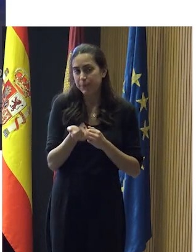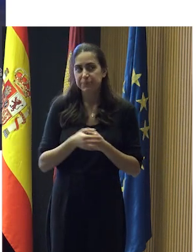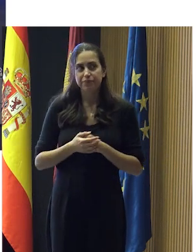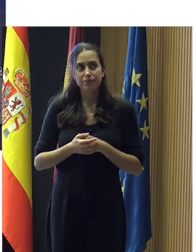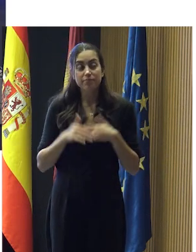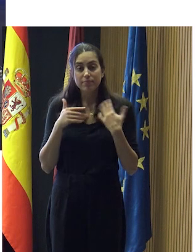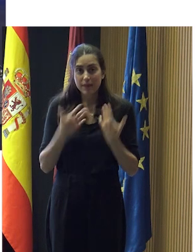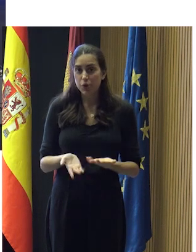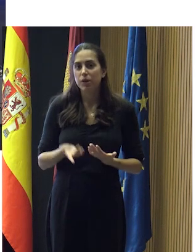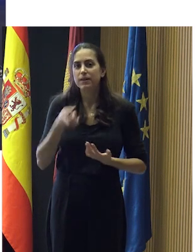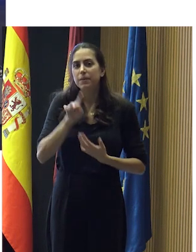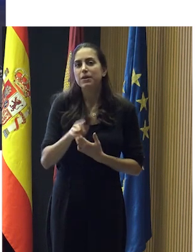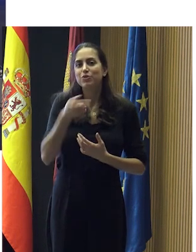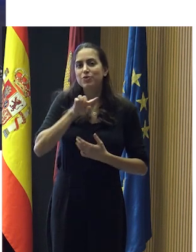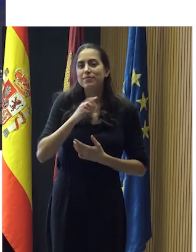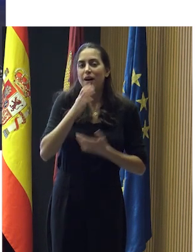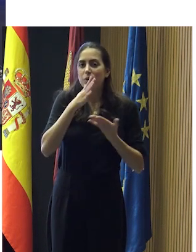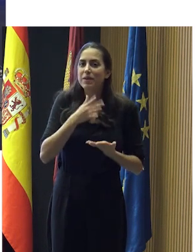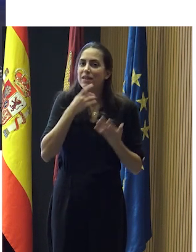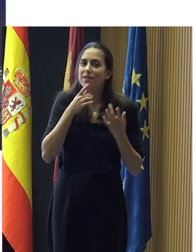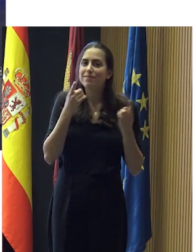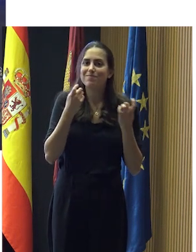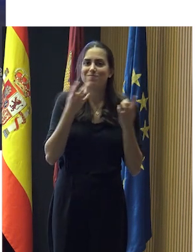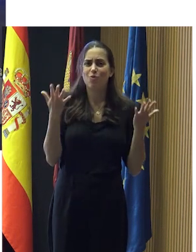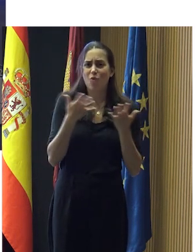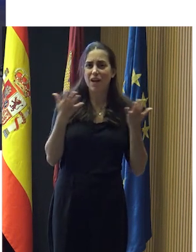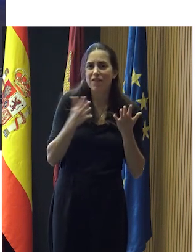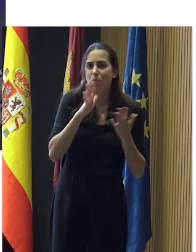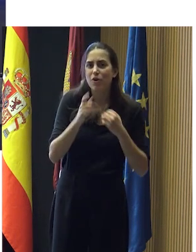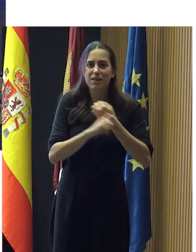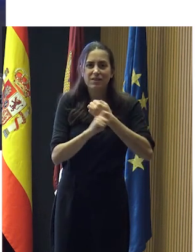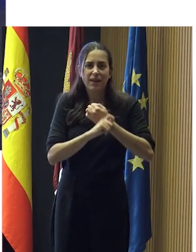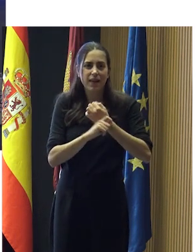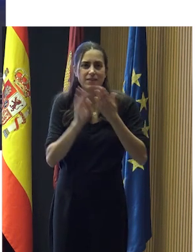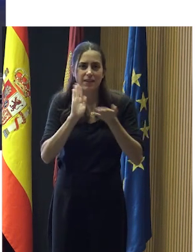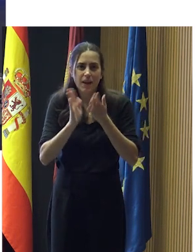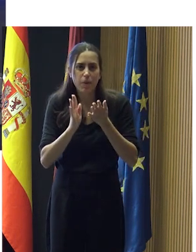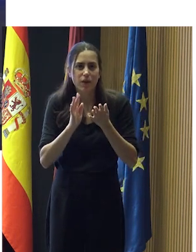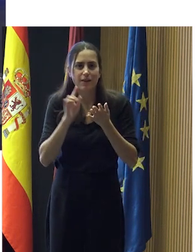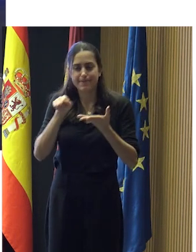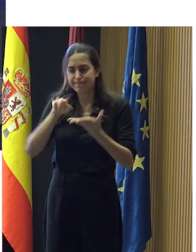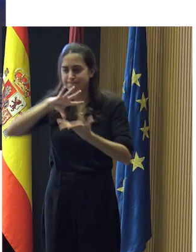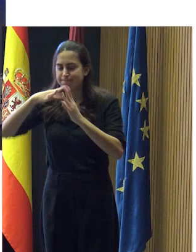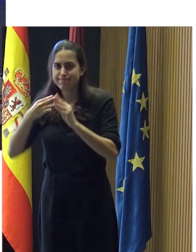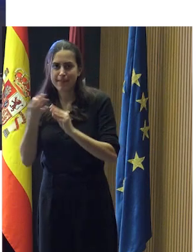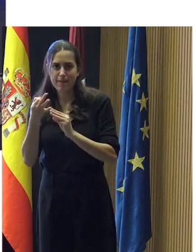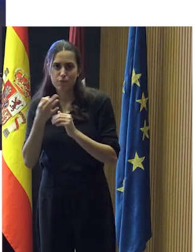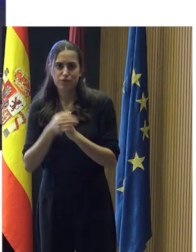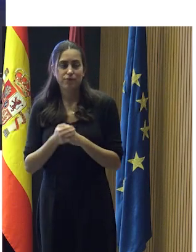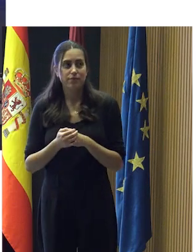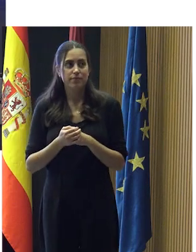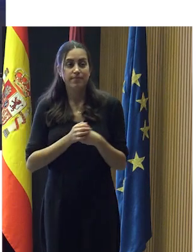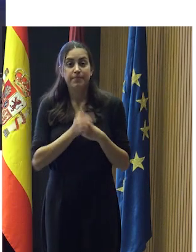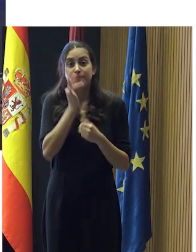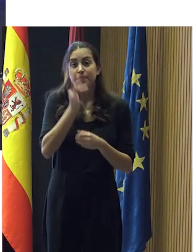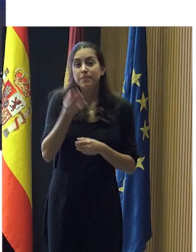Entonces, tenemos también una necesidad urgente de desarrollar estrategias terapéuticas para este tipo de tumores. En